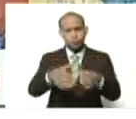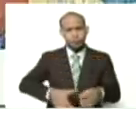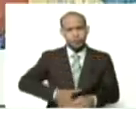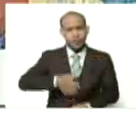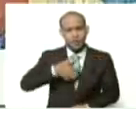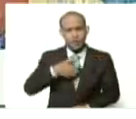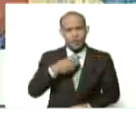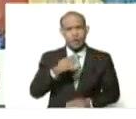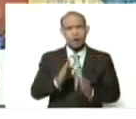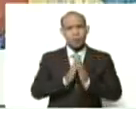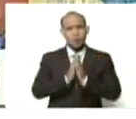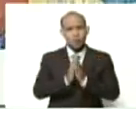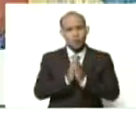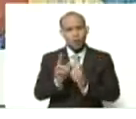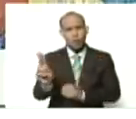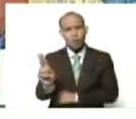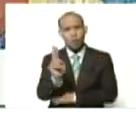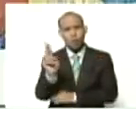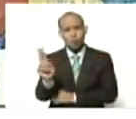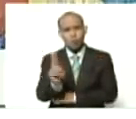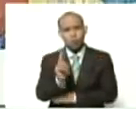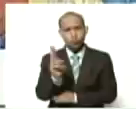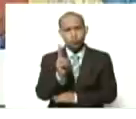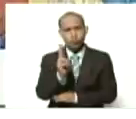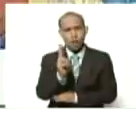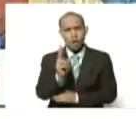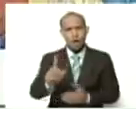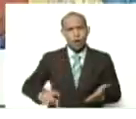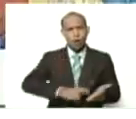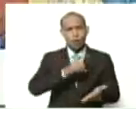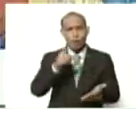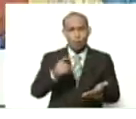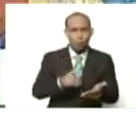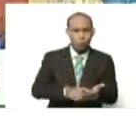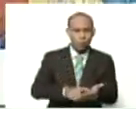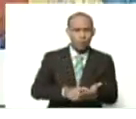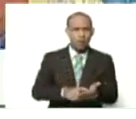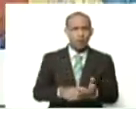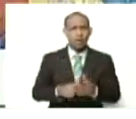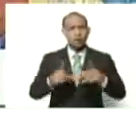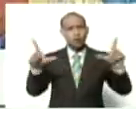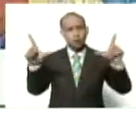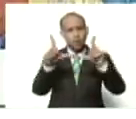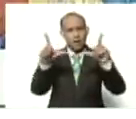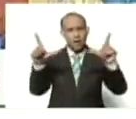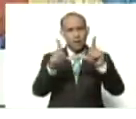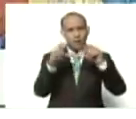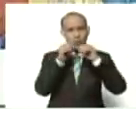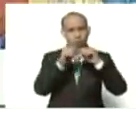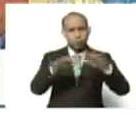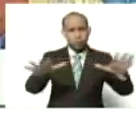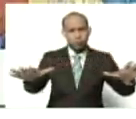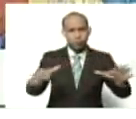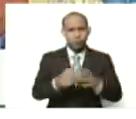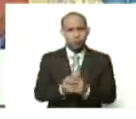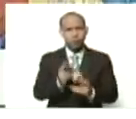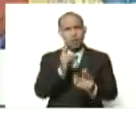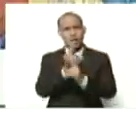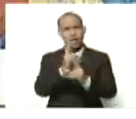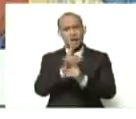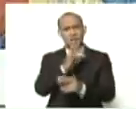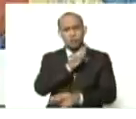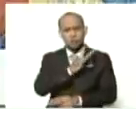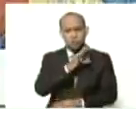utilicen lo máximo posible los medios televisivos, radiales, las redes sociales,